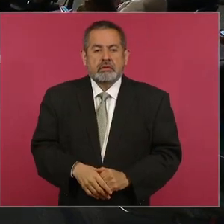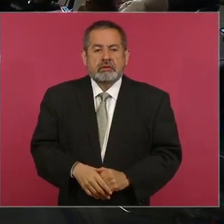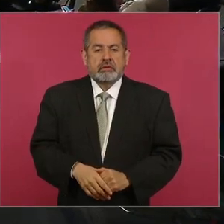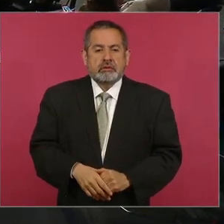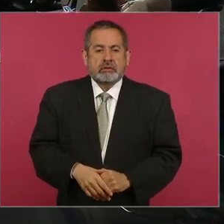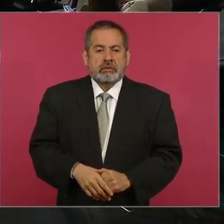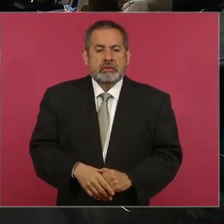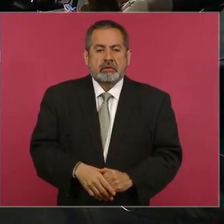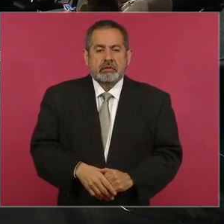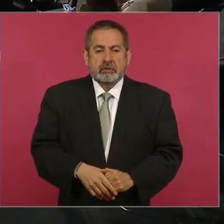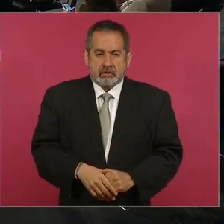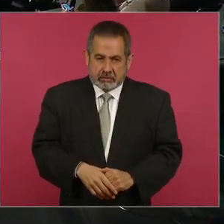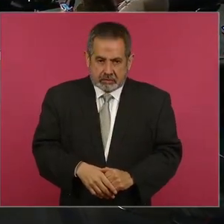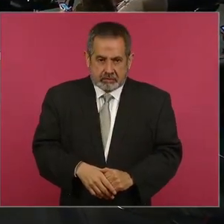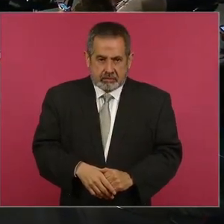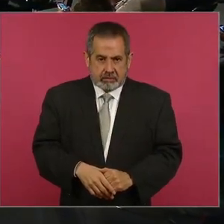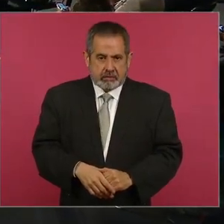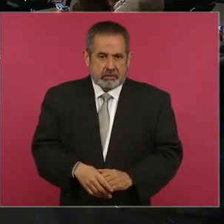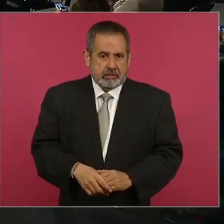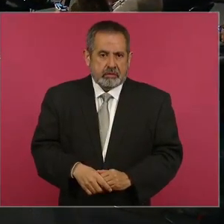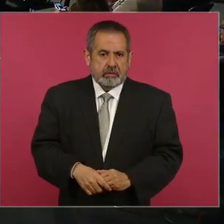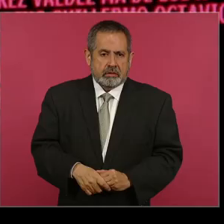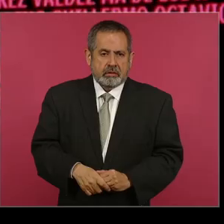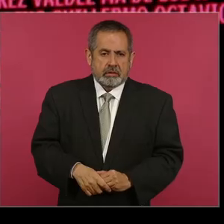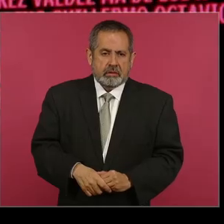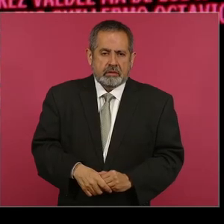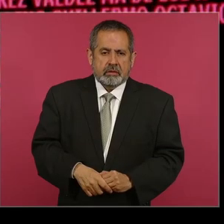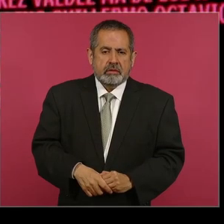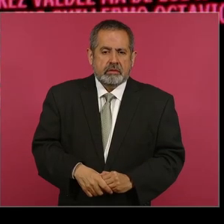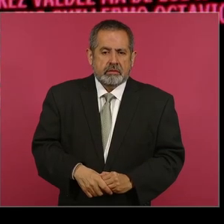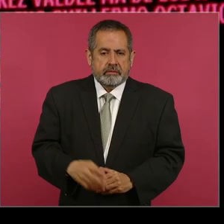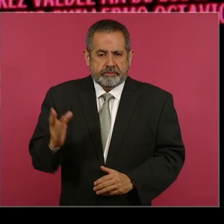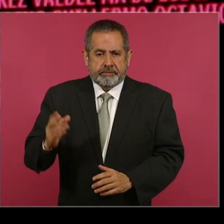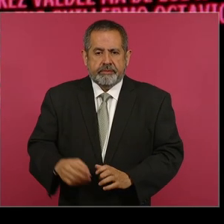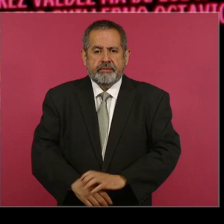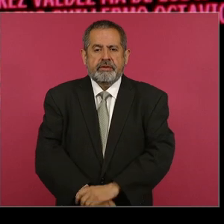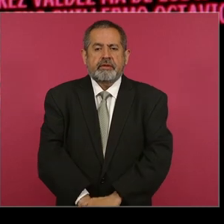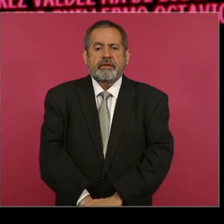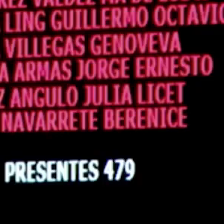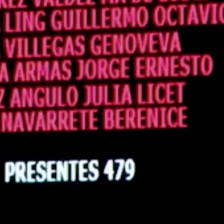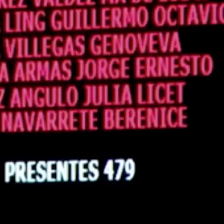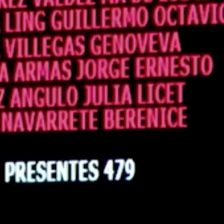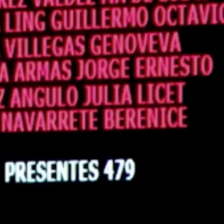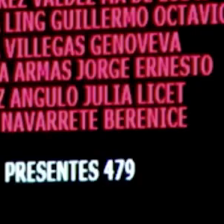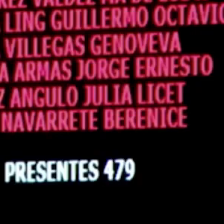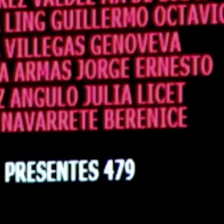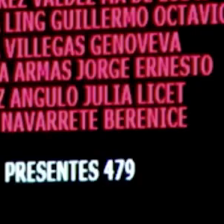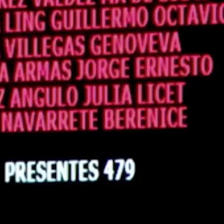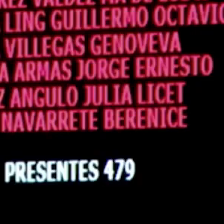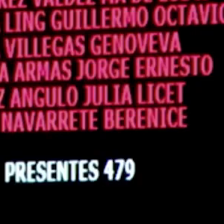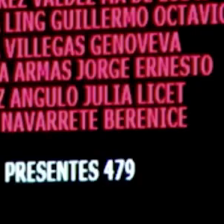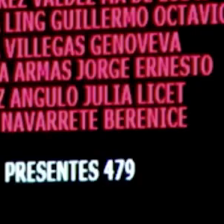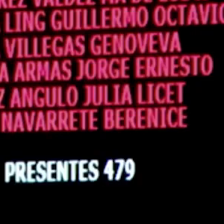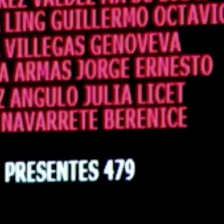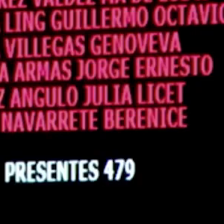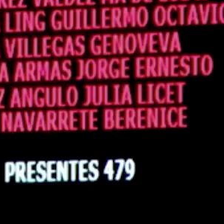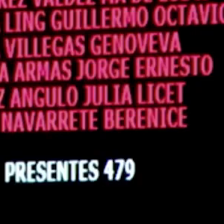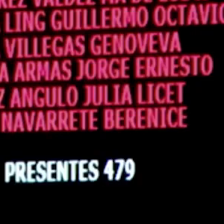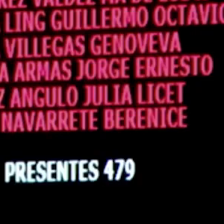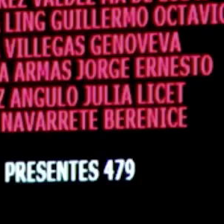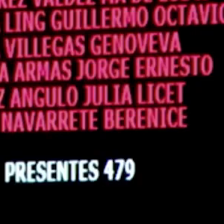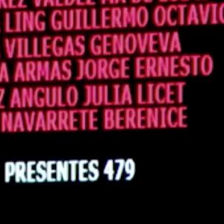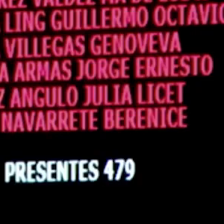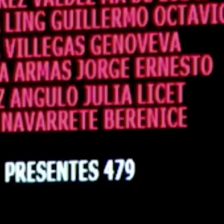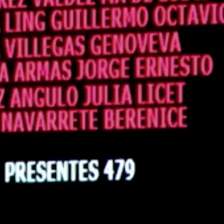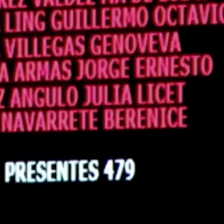A favor, los 216 en contra, una abstención. Una abstención, 216